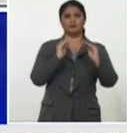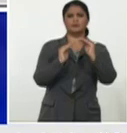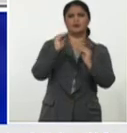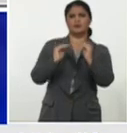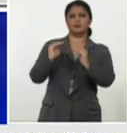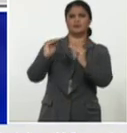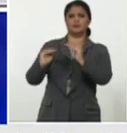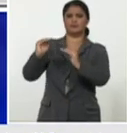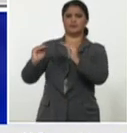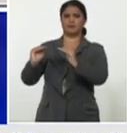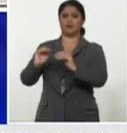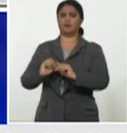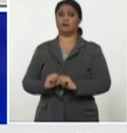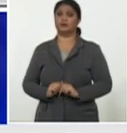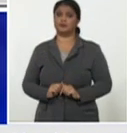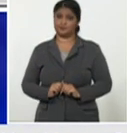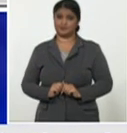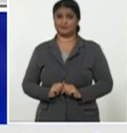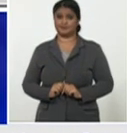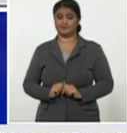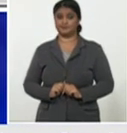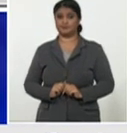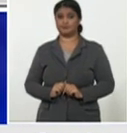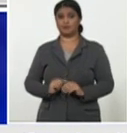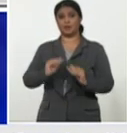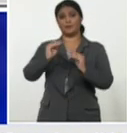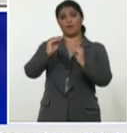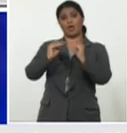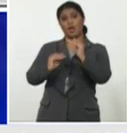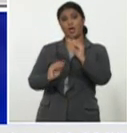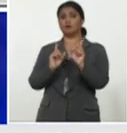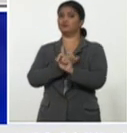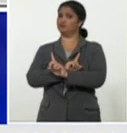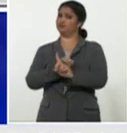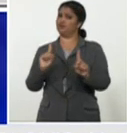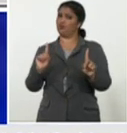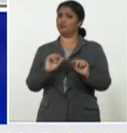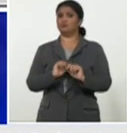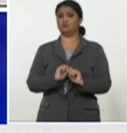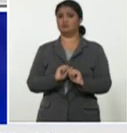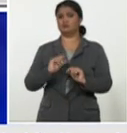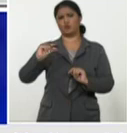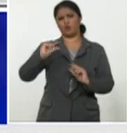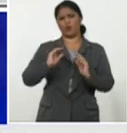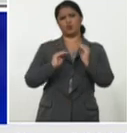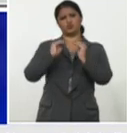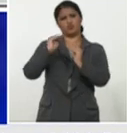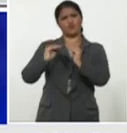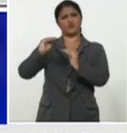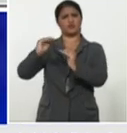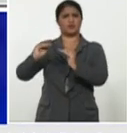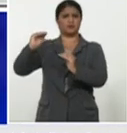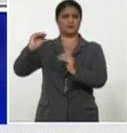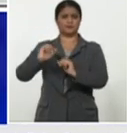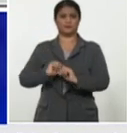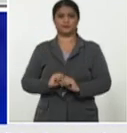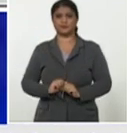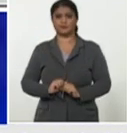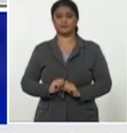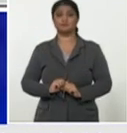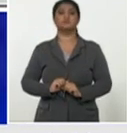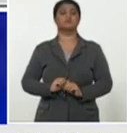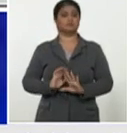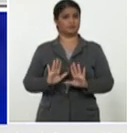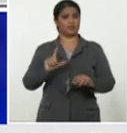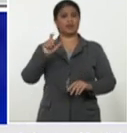Tiene una meseta, pero una meseta alta en el número de casos. Y como ya dije, Cerro, Habana Vieja,